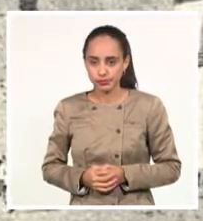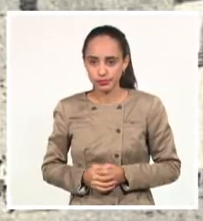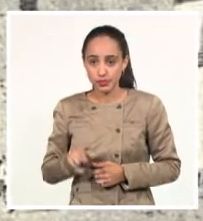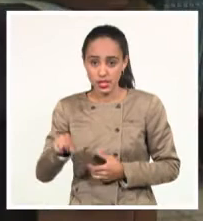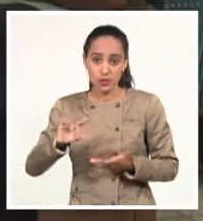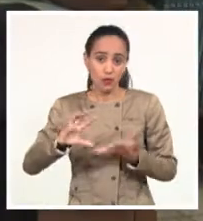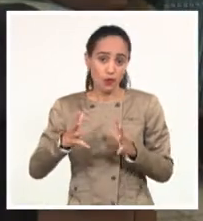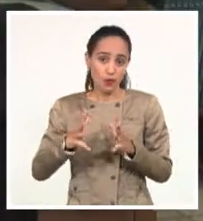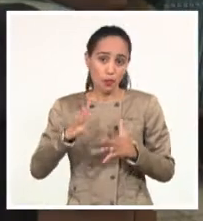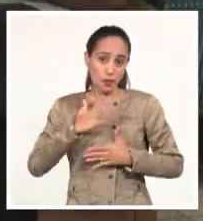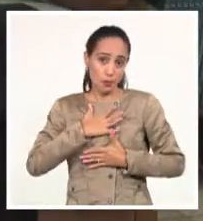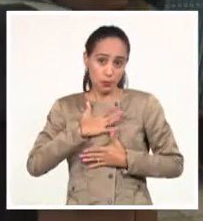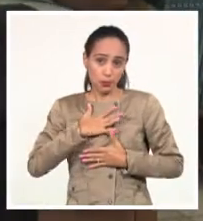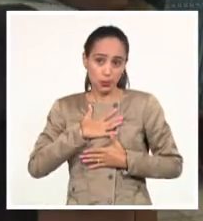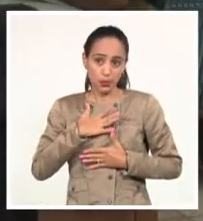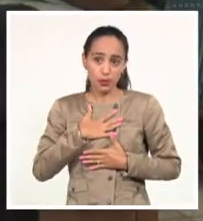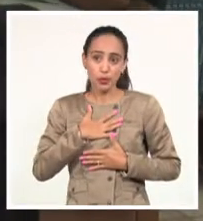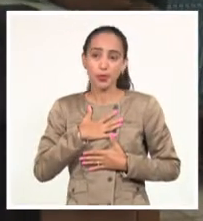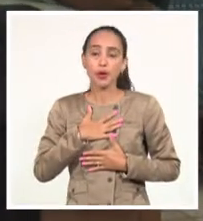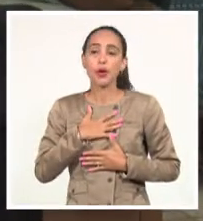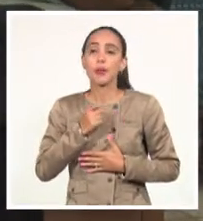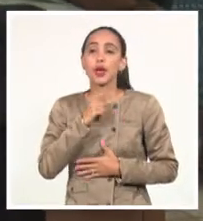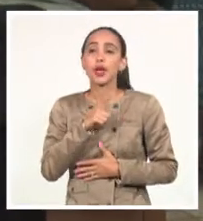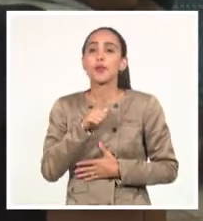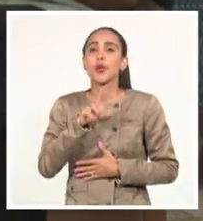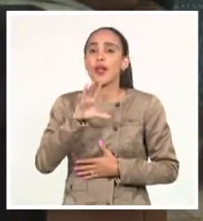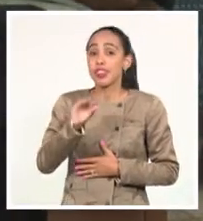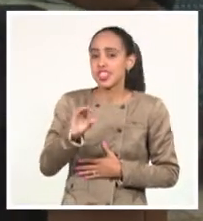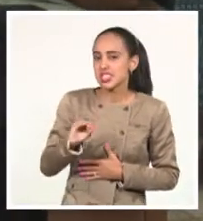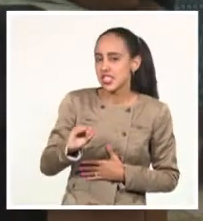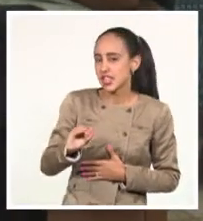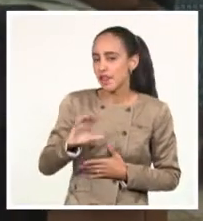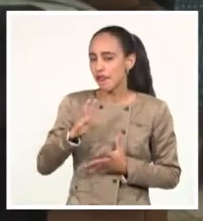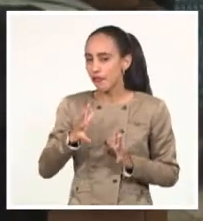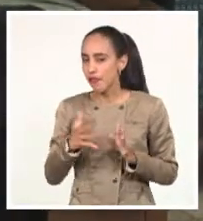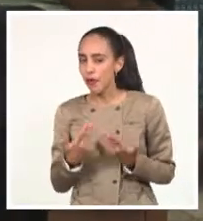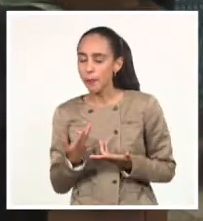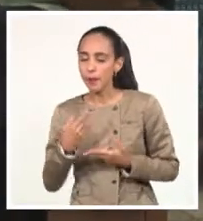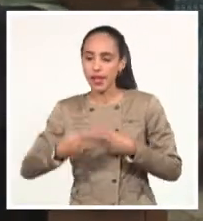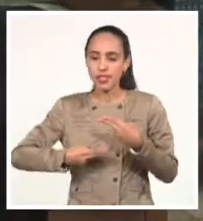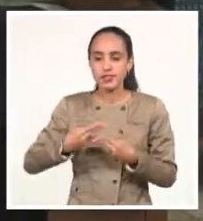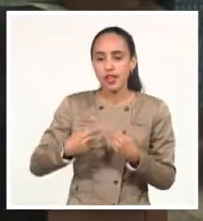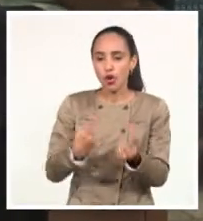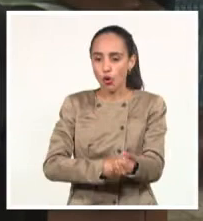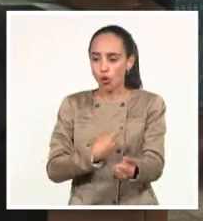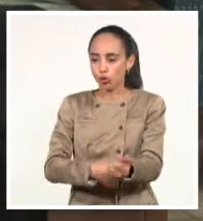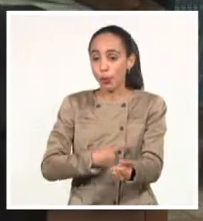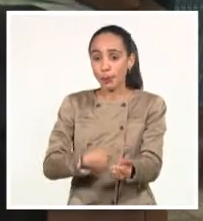propio de decir, de hacer, de costumbre, de tradición,